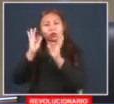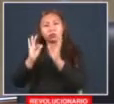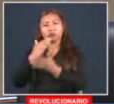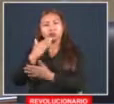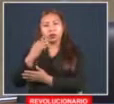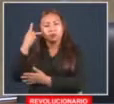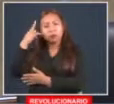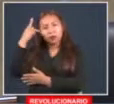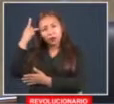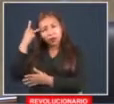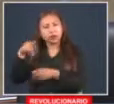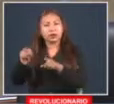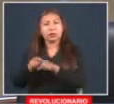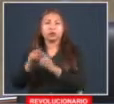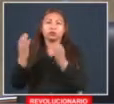hermano.